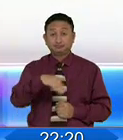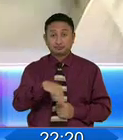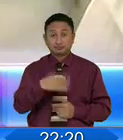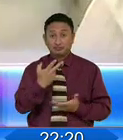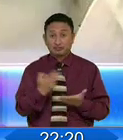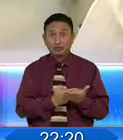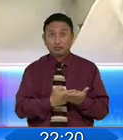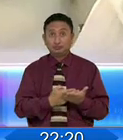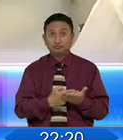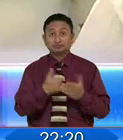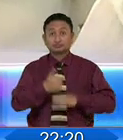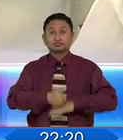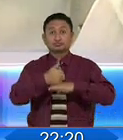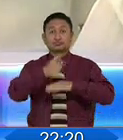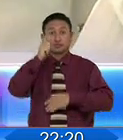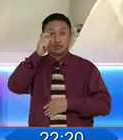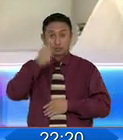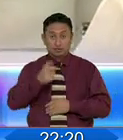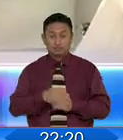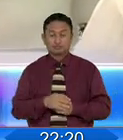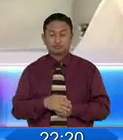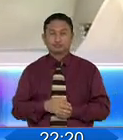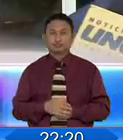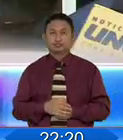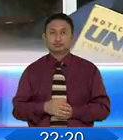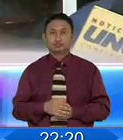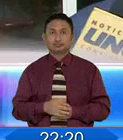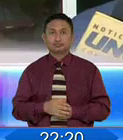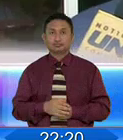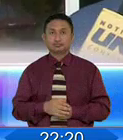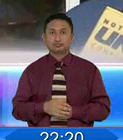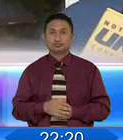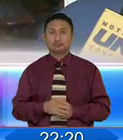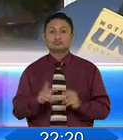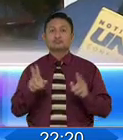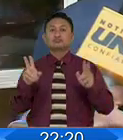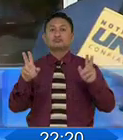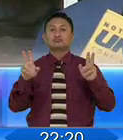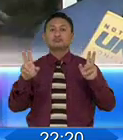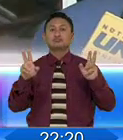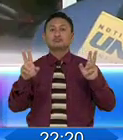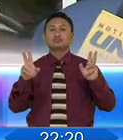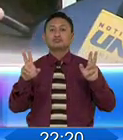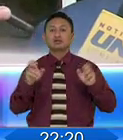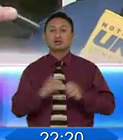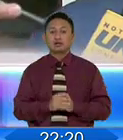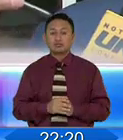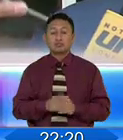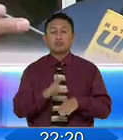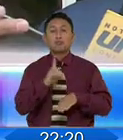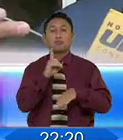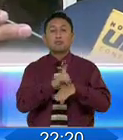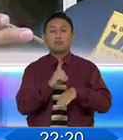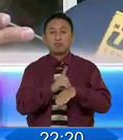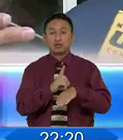reunió con la fiscal general del estado diana salazar relacionada con el caso de los médicos